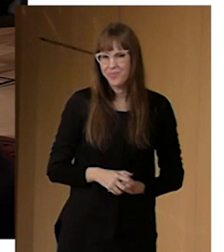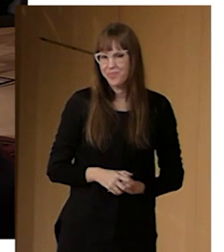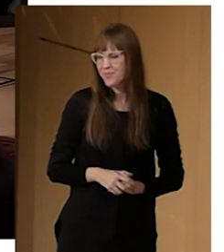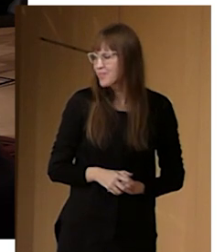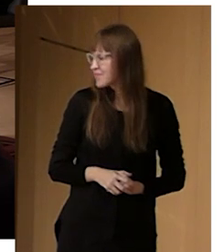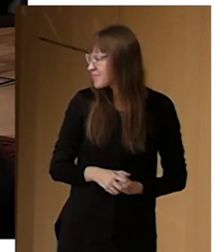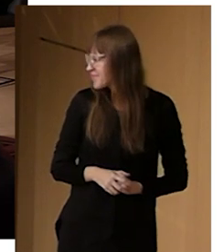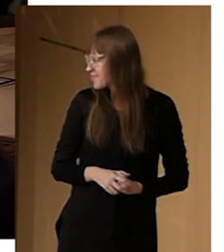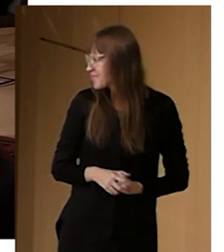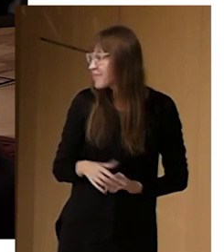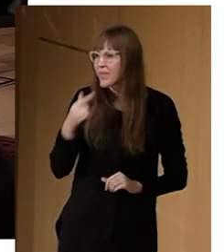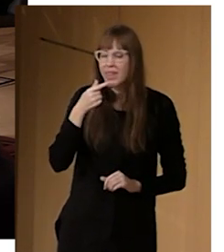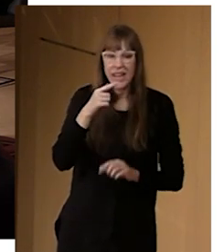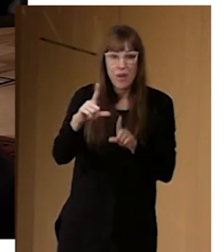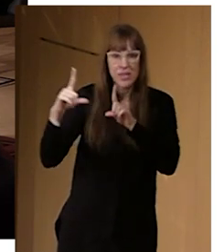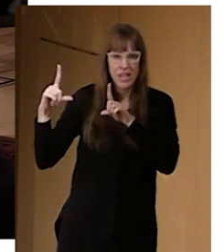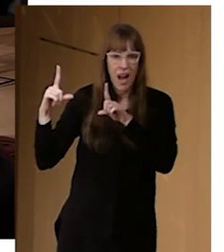se me ha ido la